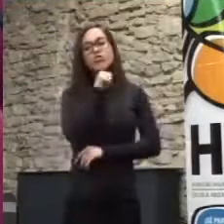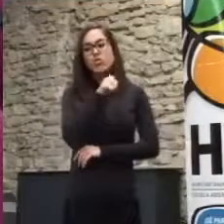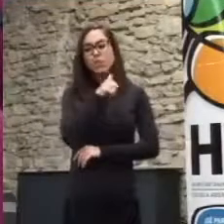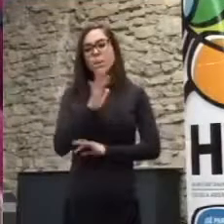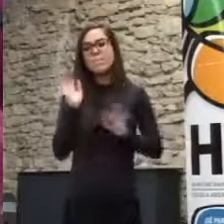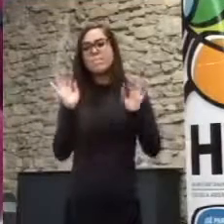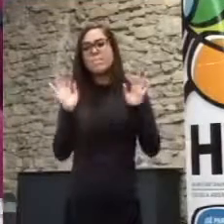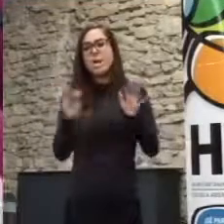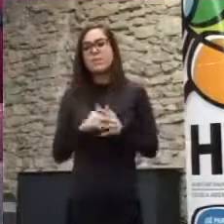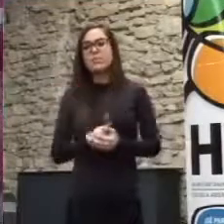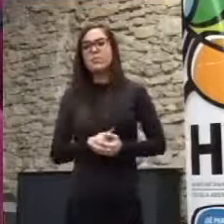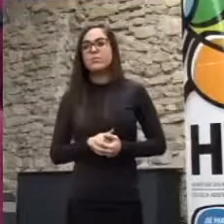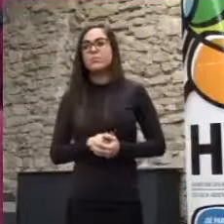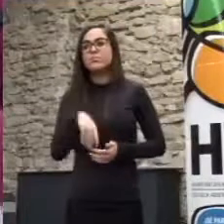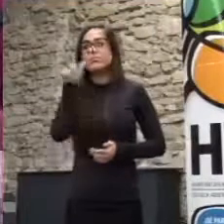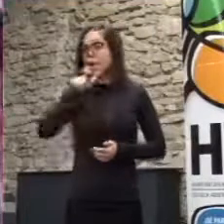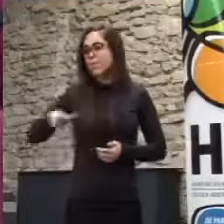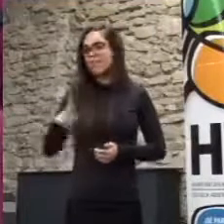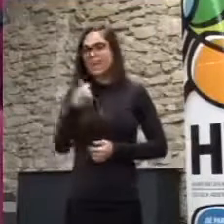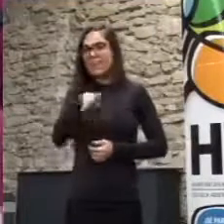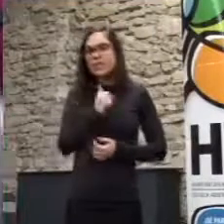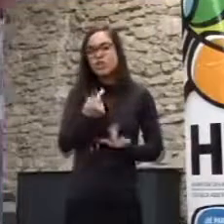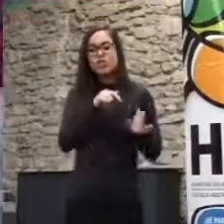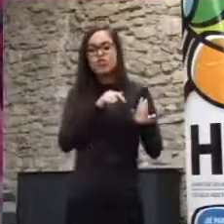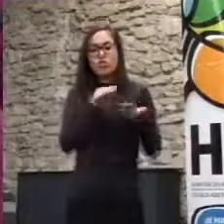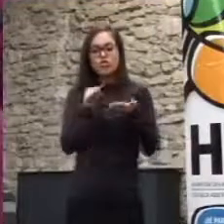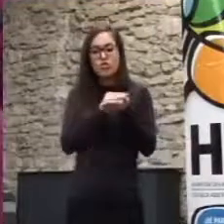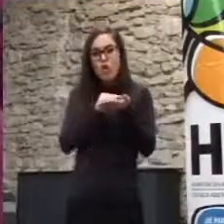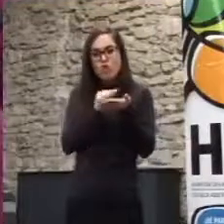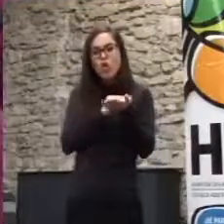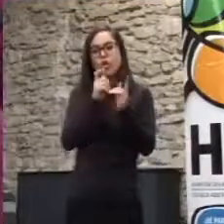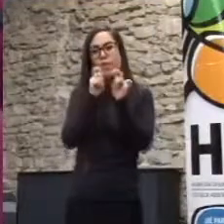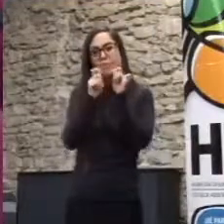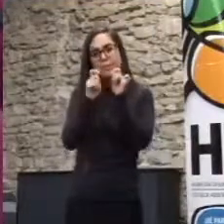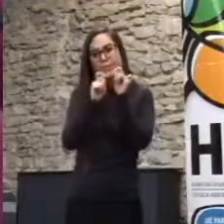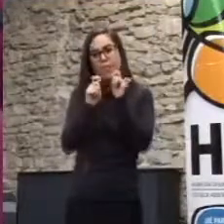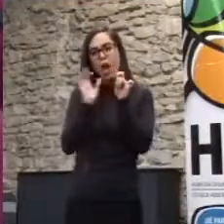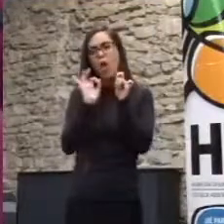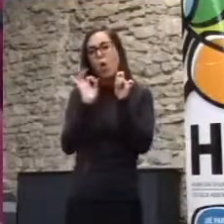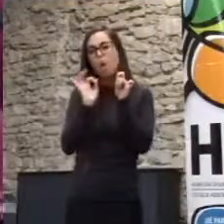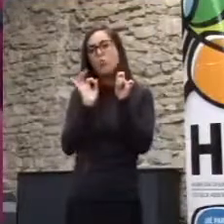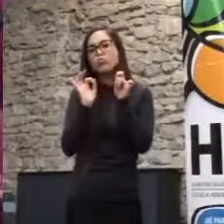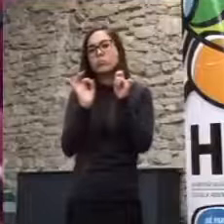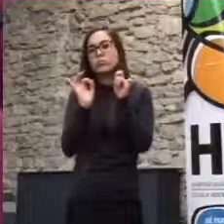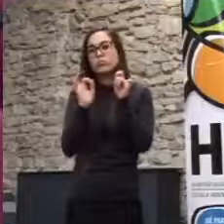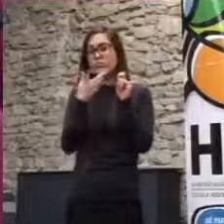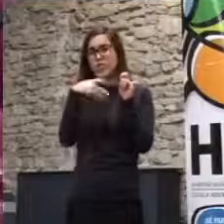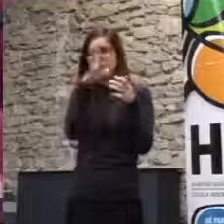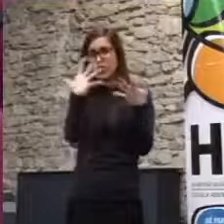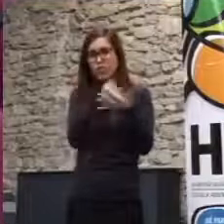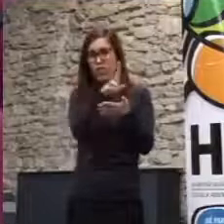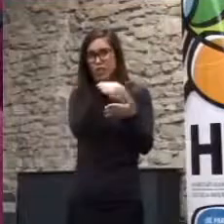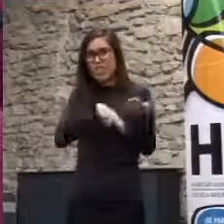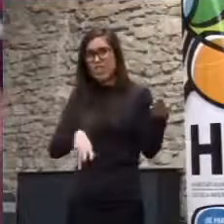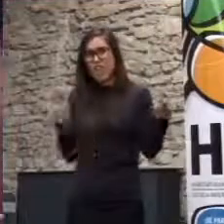leemos comunicados públicos, notas de prensa que remitimos o remiten en las administraciones, en el fondo ya lo hemos leído todo y luego